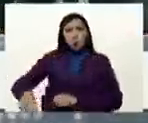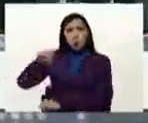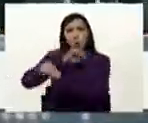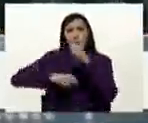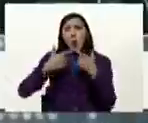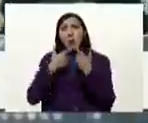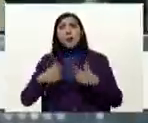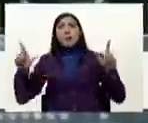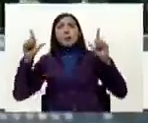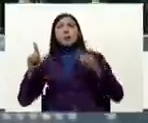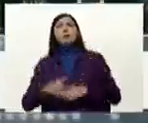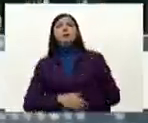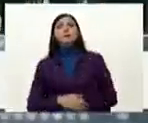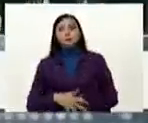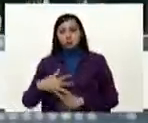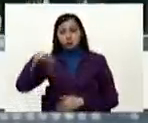aprendido?